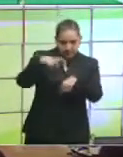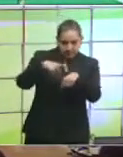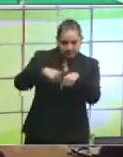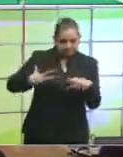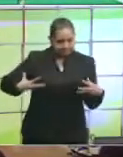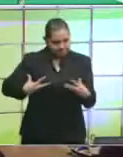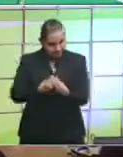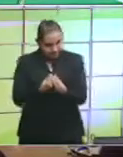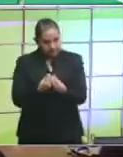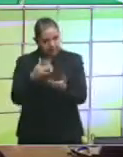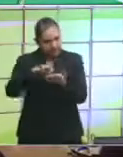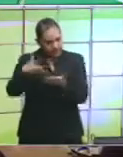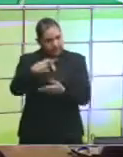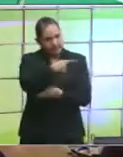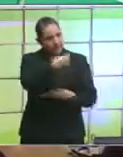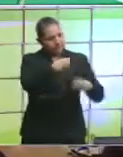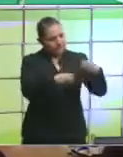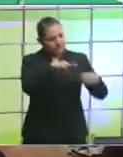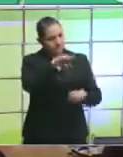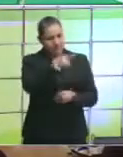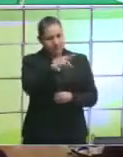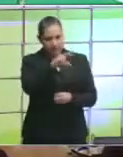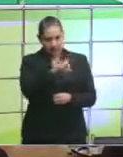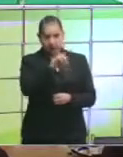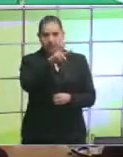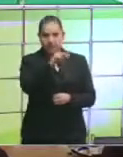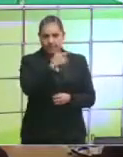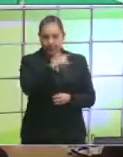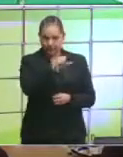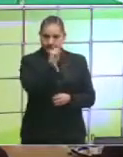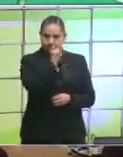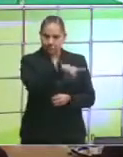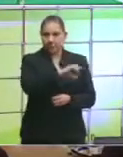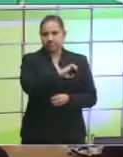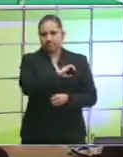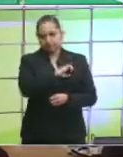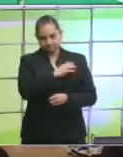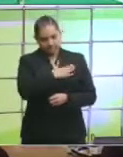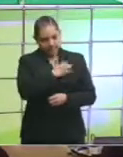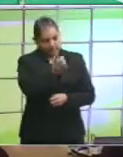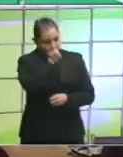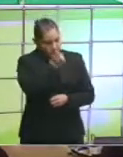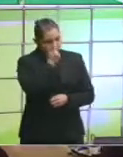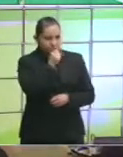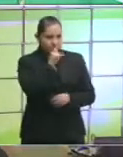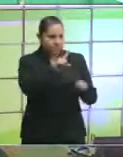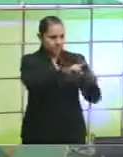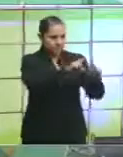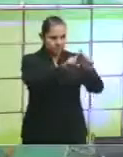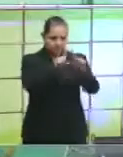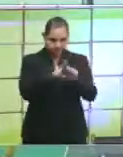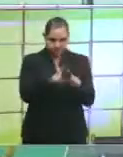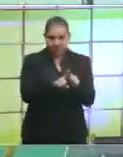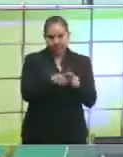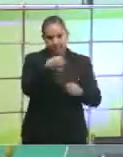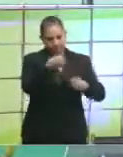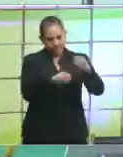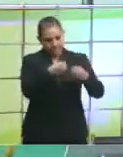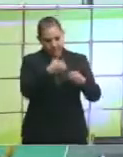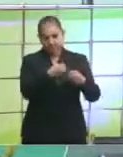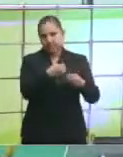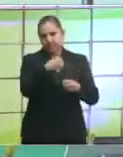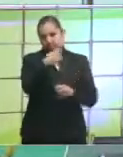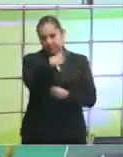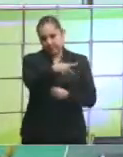maestro vargas también han querido alumno ya todos los magistrados compañeros del poder judicial en general